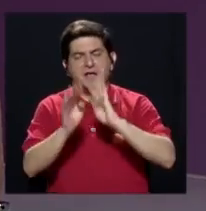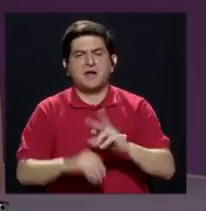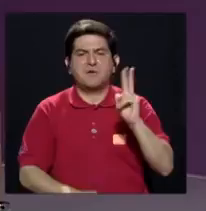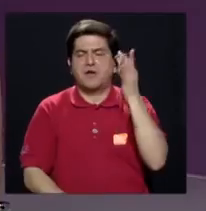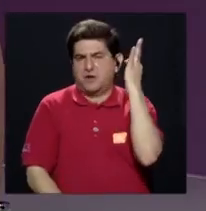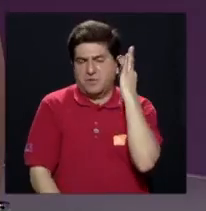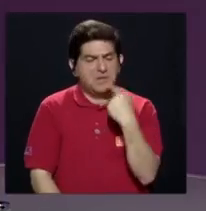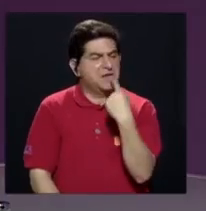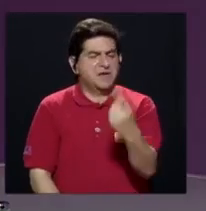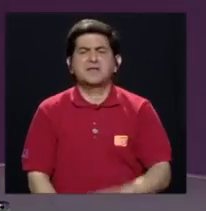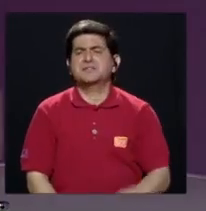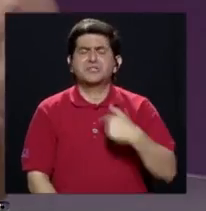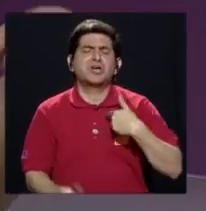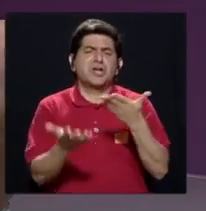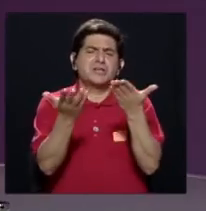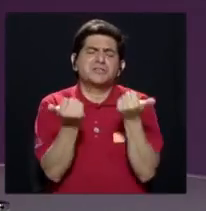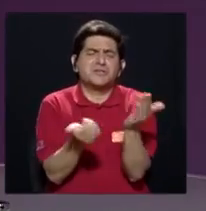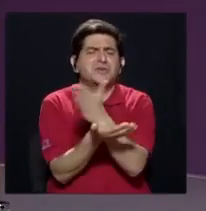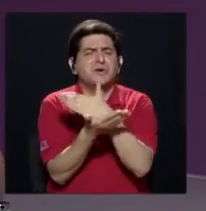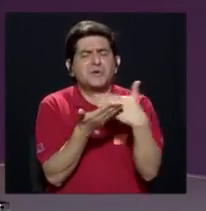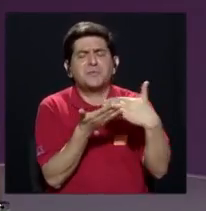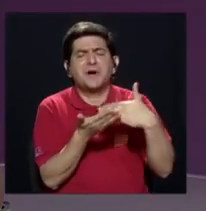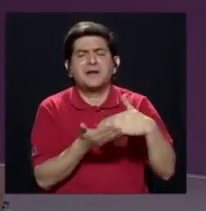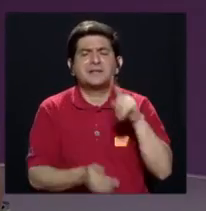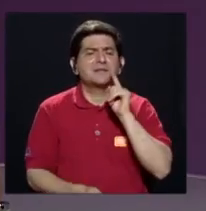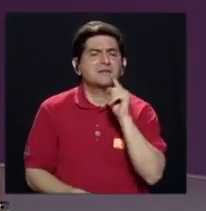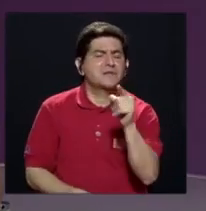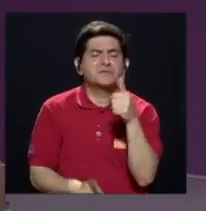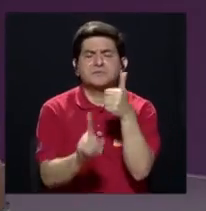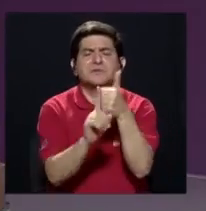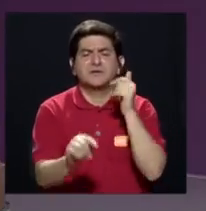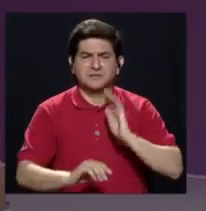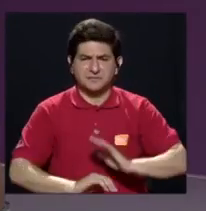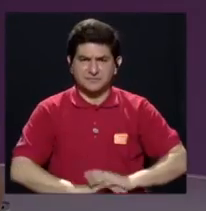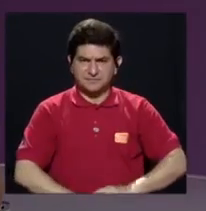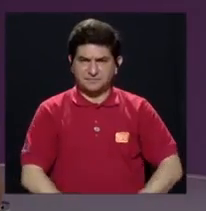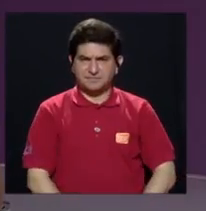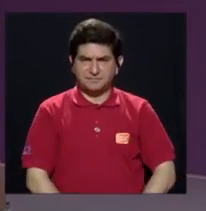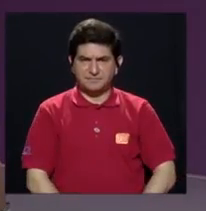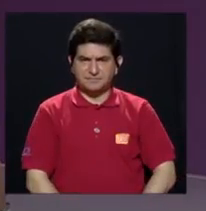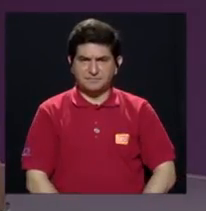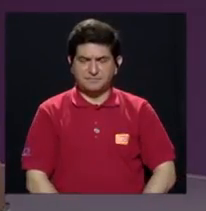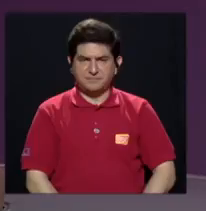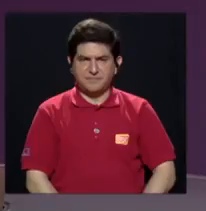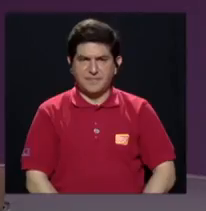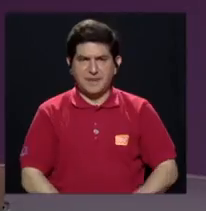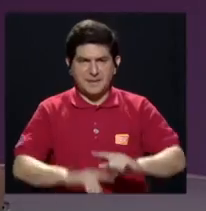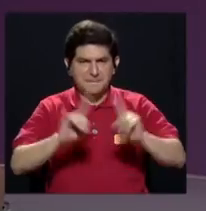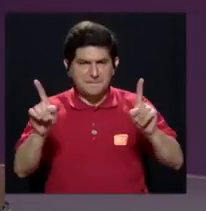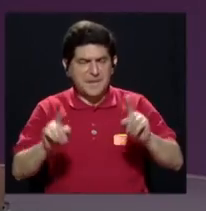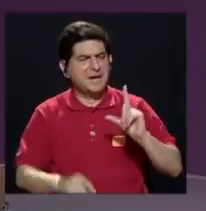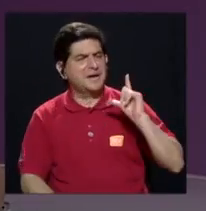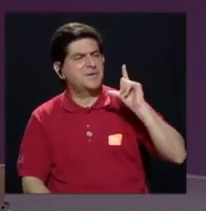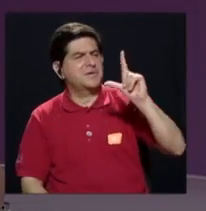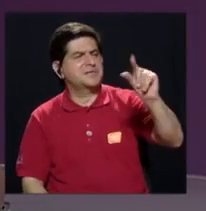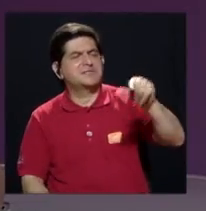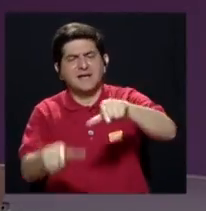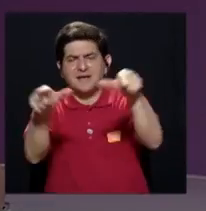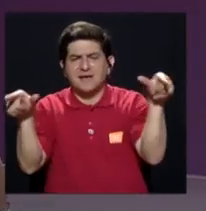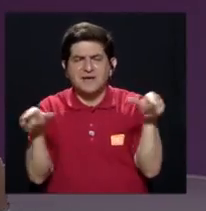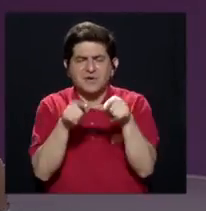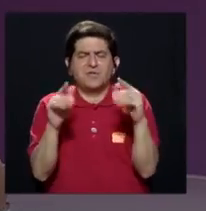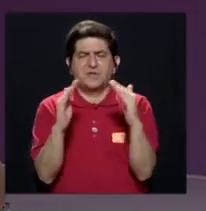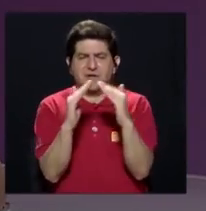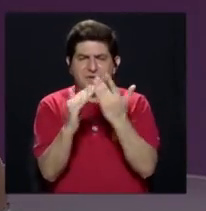compañera y dice Es que yo quiero ser parte de ustedes verdad y y aún está lejos de donde nosotras vivimos verdad